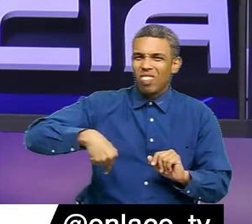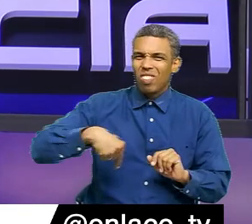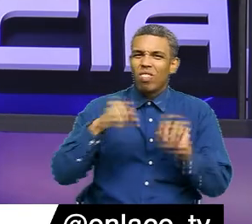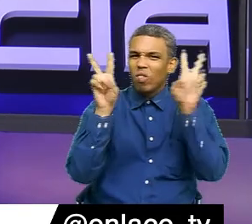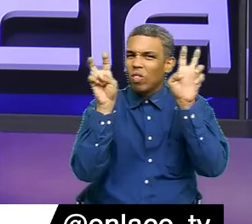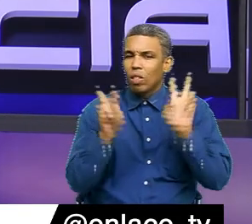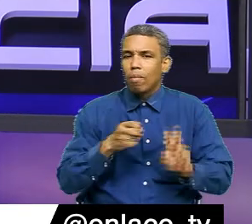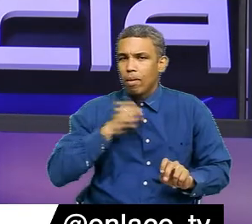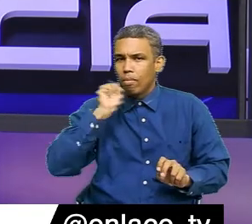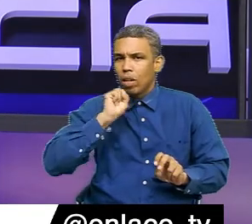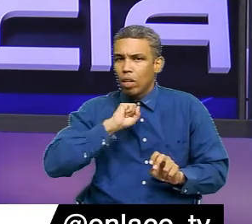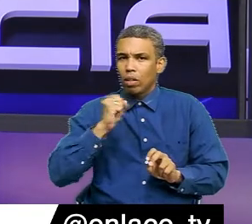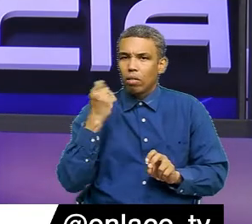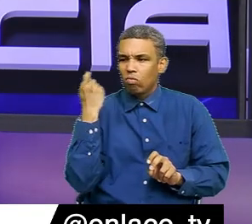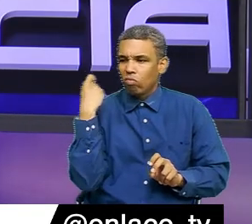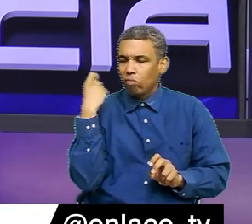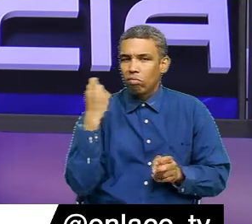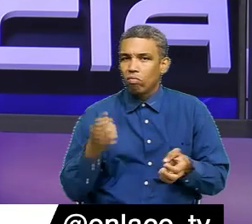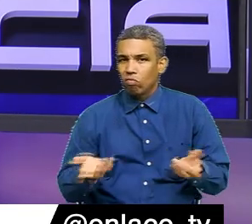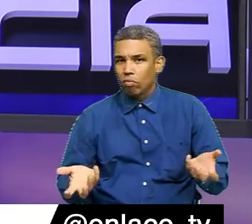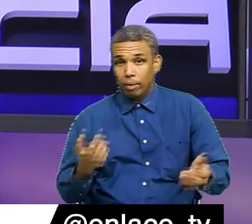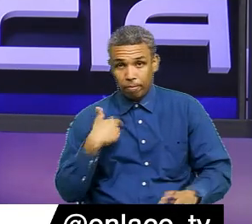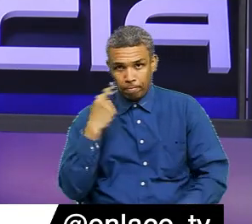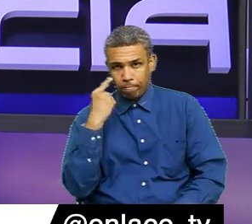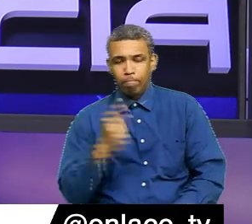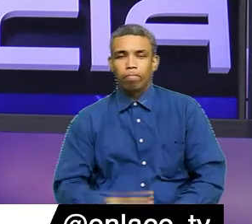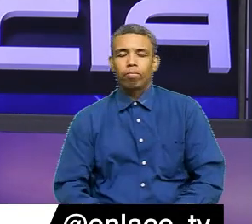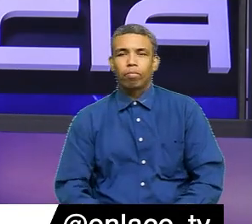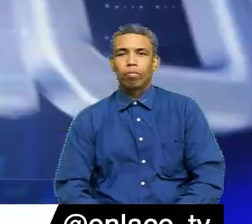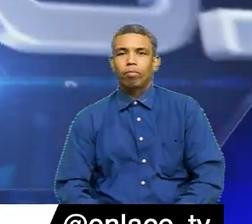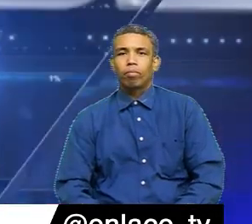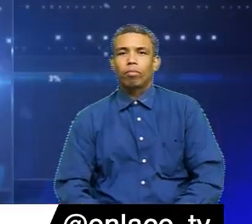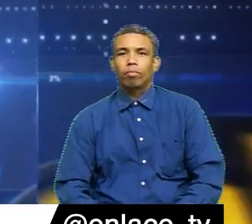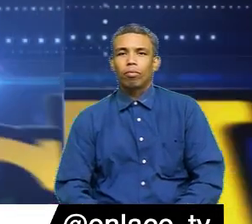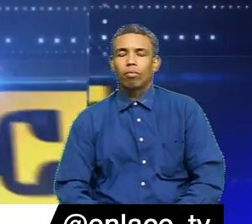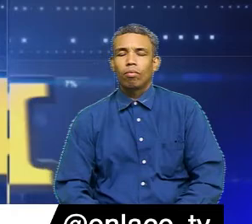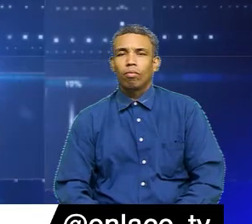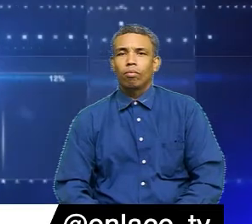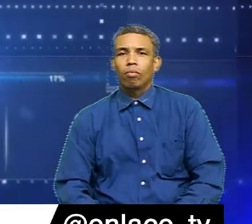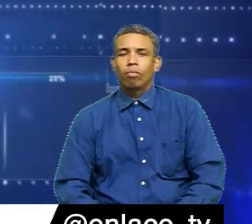importantes ocurridos en las últimas horas en nuestra ciudad y región.